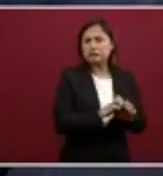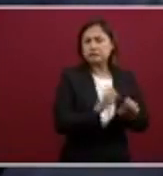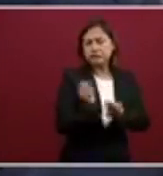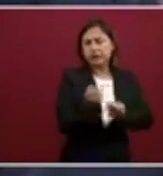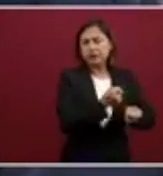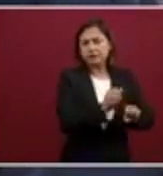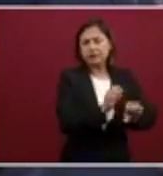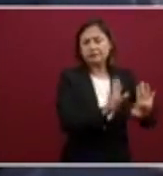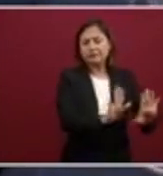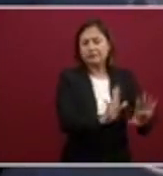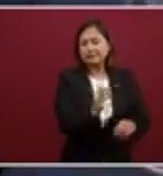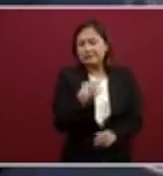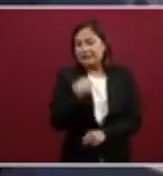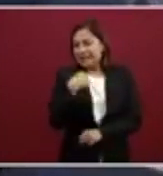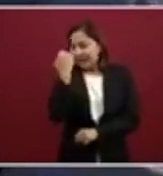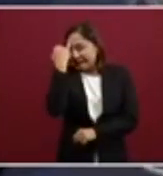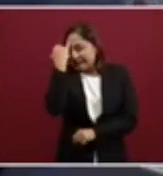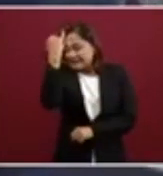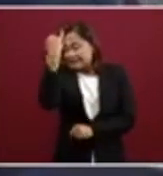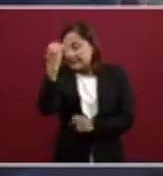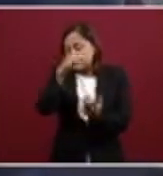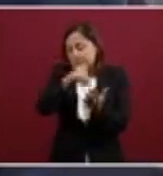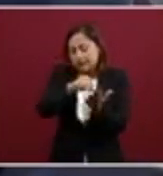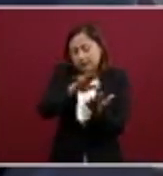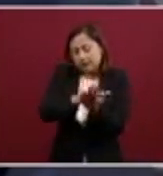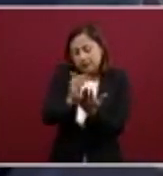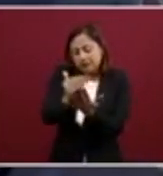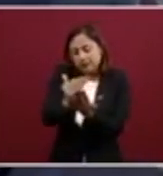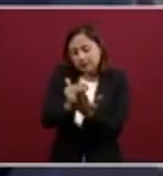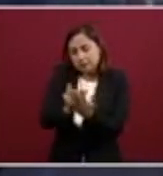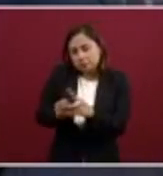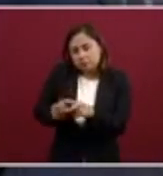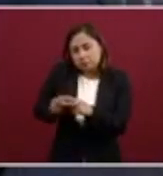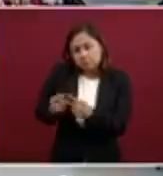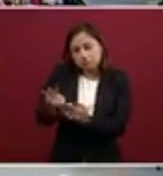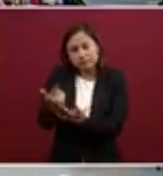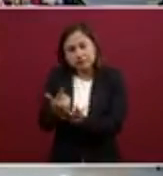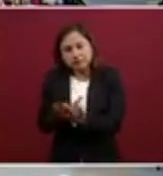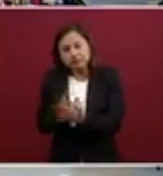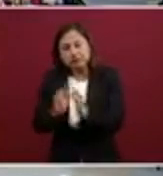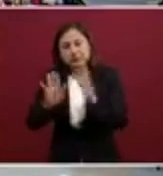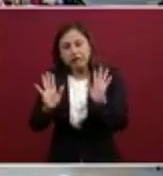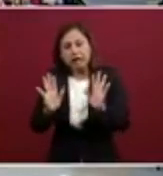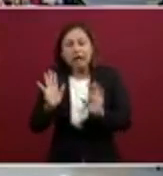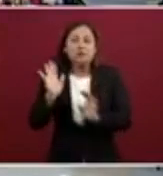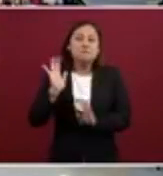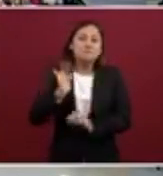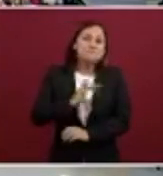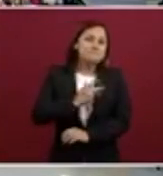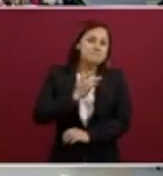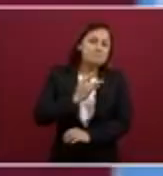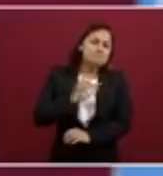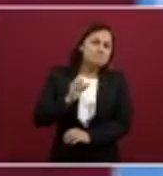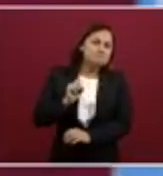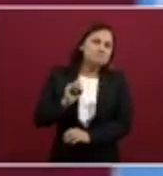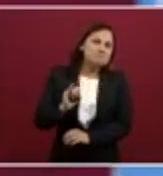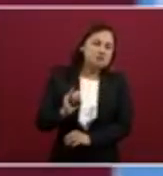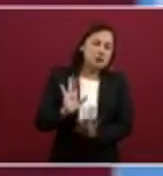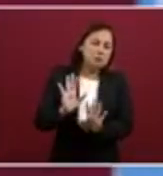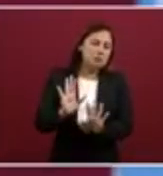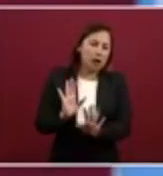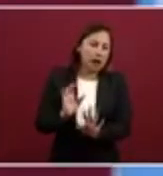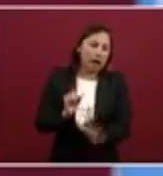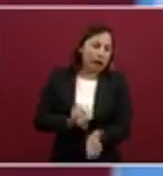haciendo las cuentas para que nos alcance. Pensamos que sí, pero todavía estamos